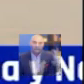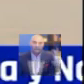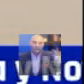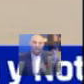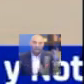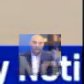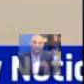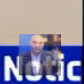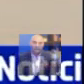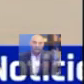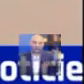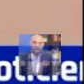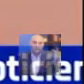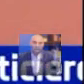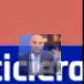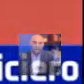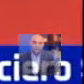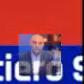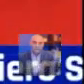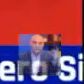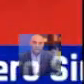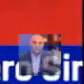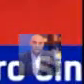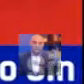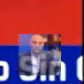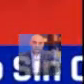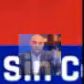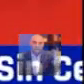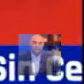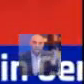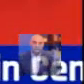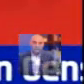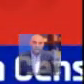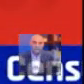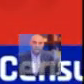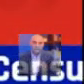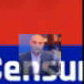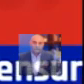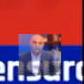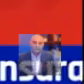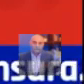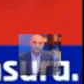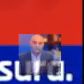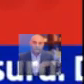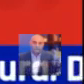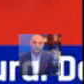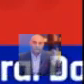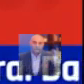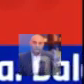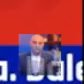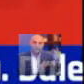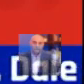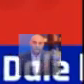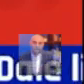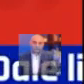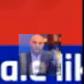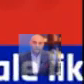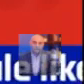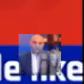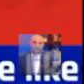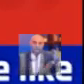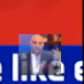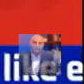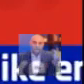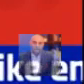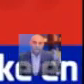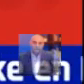de carabineros que protege nuestro patrimonio cultural, que recupera piezas históricas para México, que